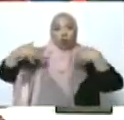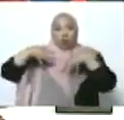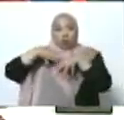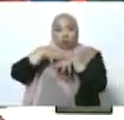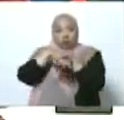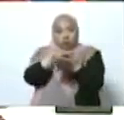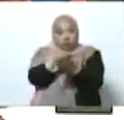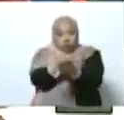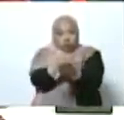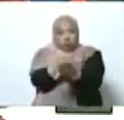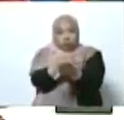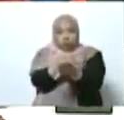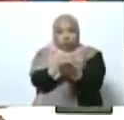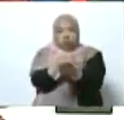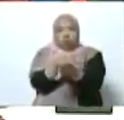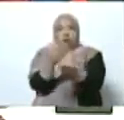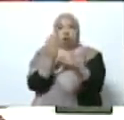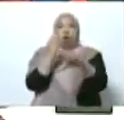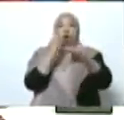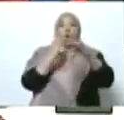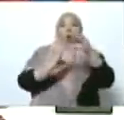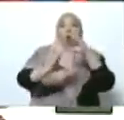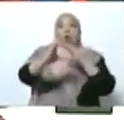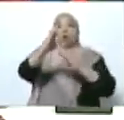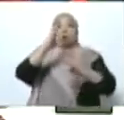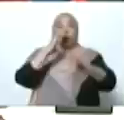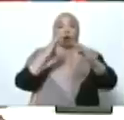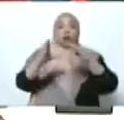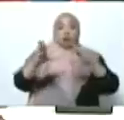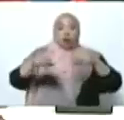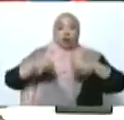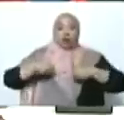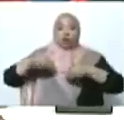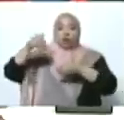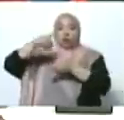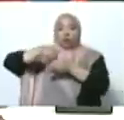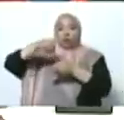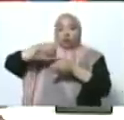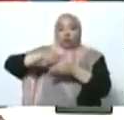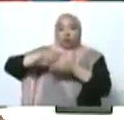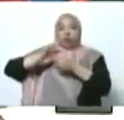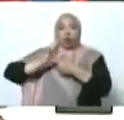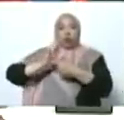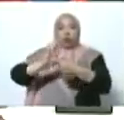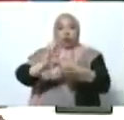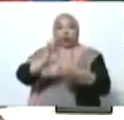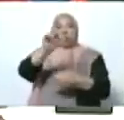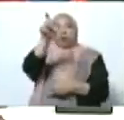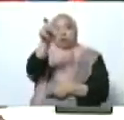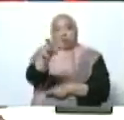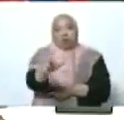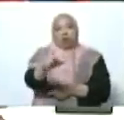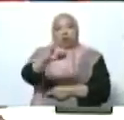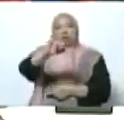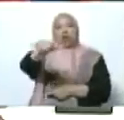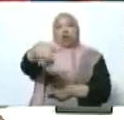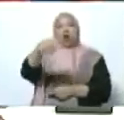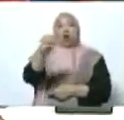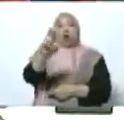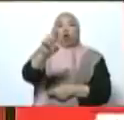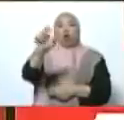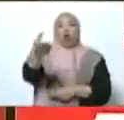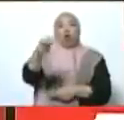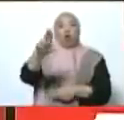sería comunicación y asuntos electorales, y estaría al frente el compañero Jorge Rodríguez.